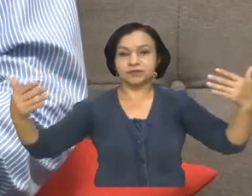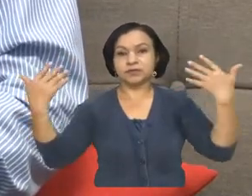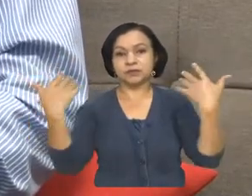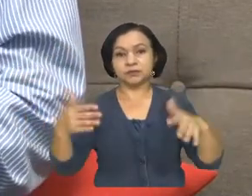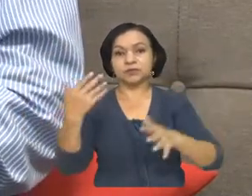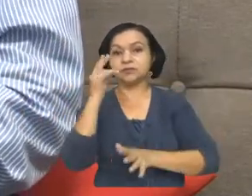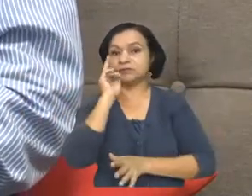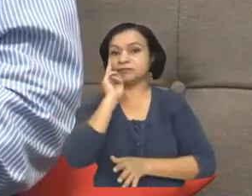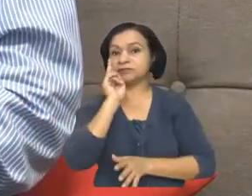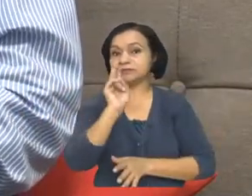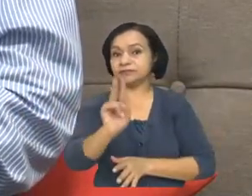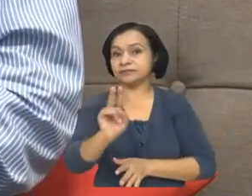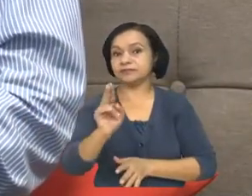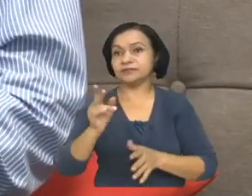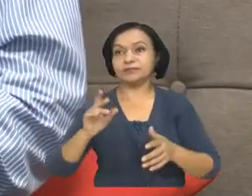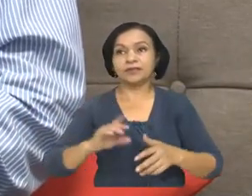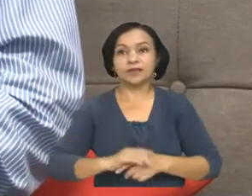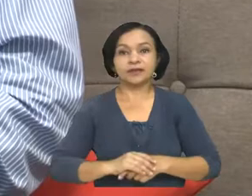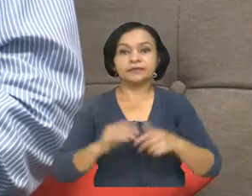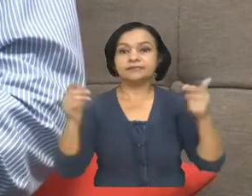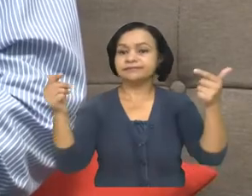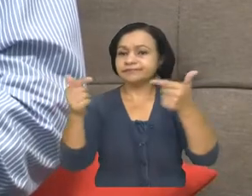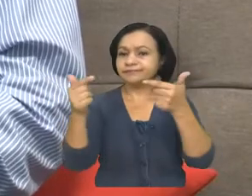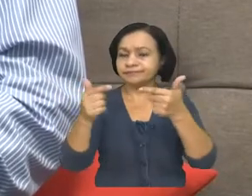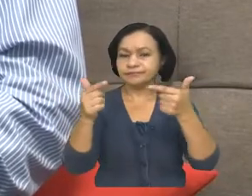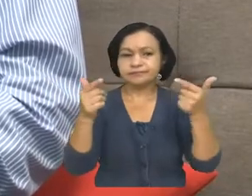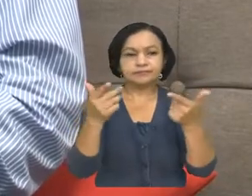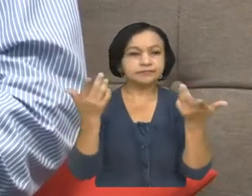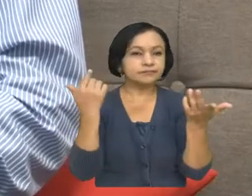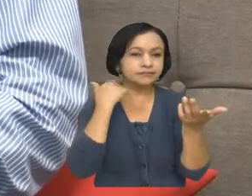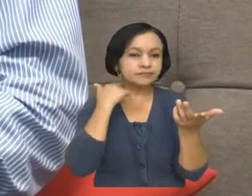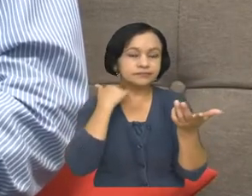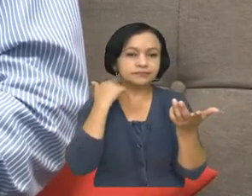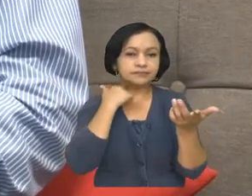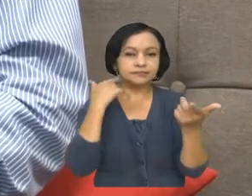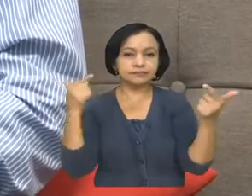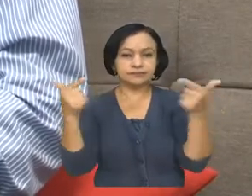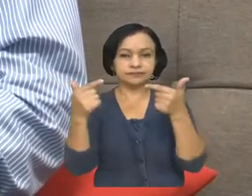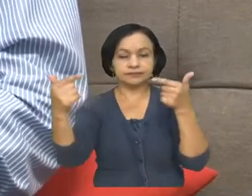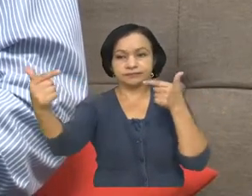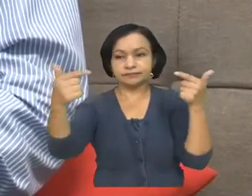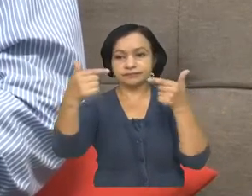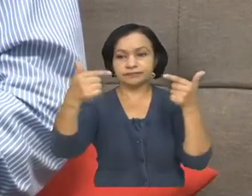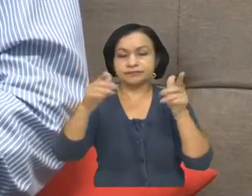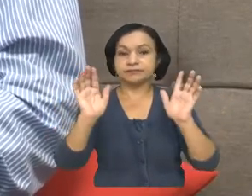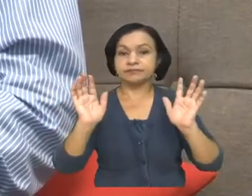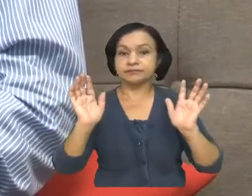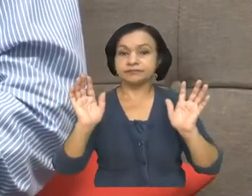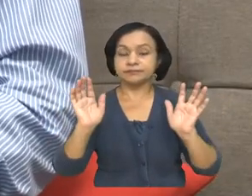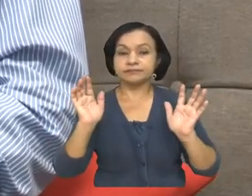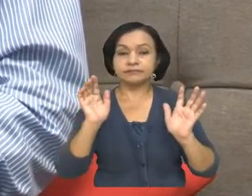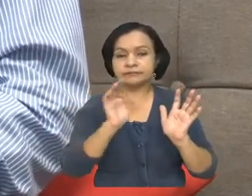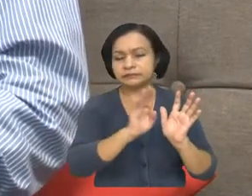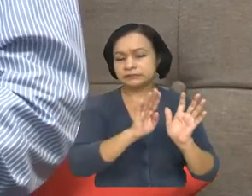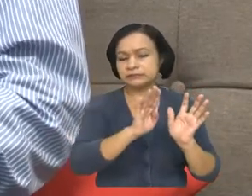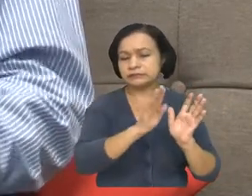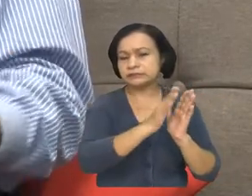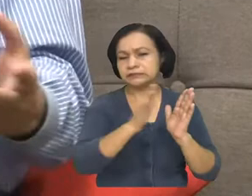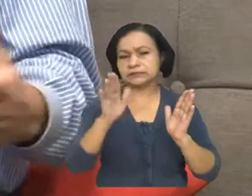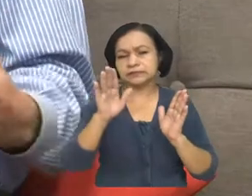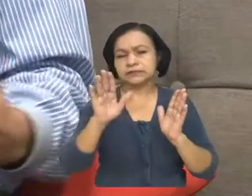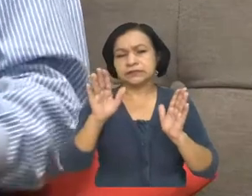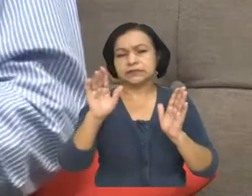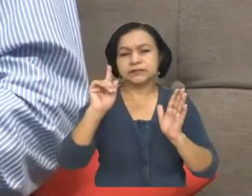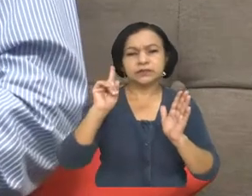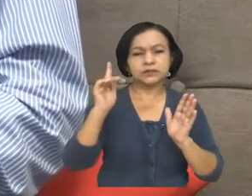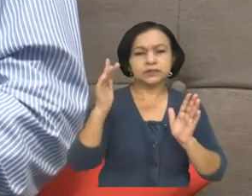Entonces ya había combates, pues prácticamente, acordémonos que entre el 4 y el 6 de junio se dio el paro nacional y